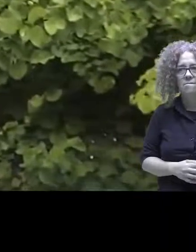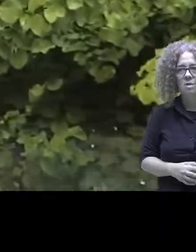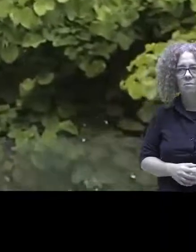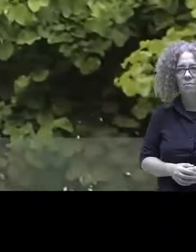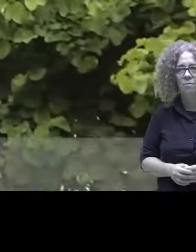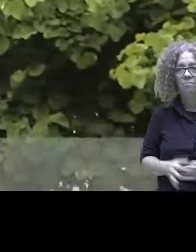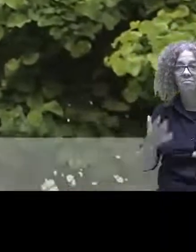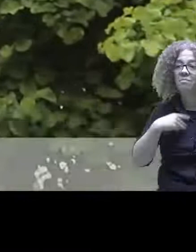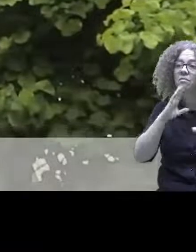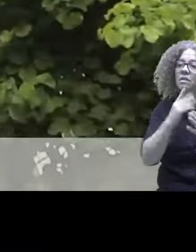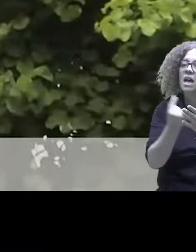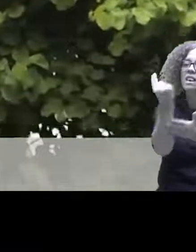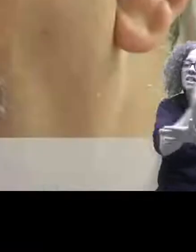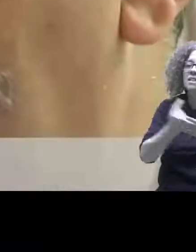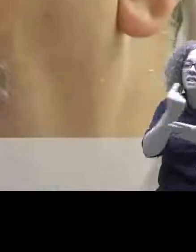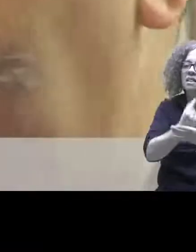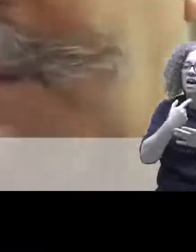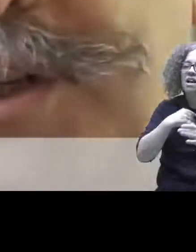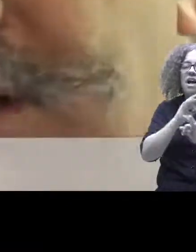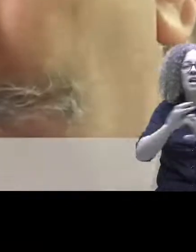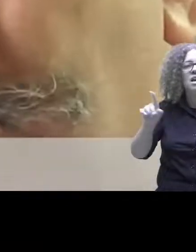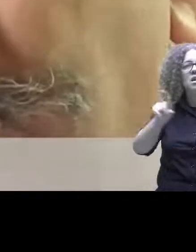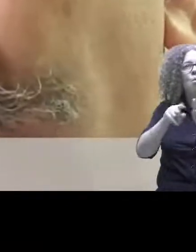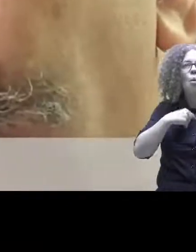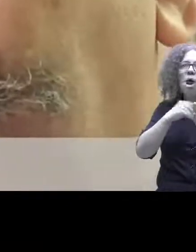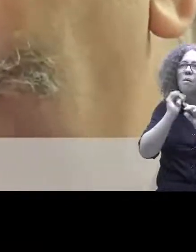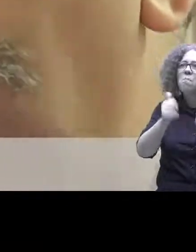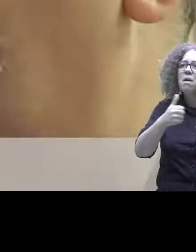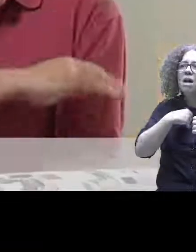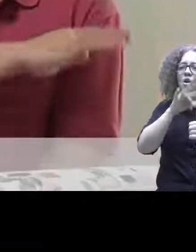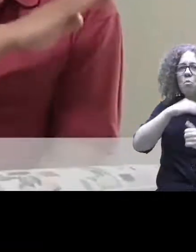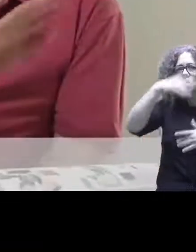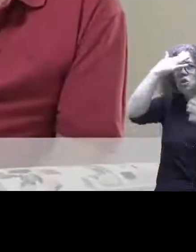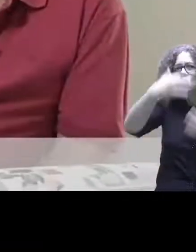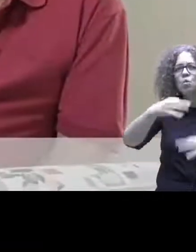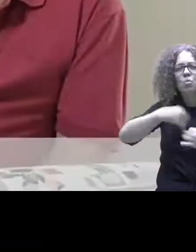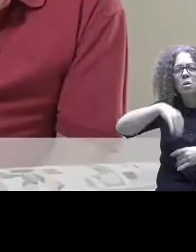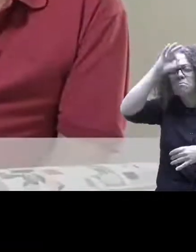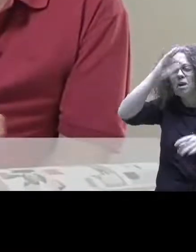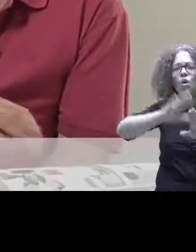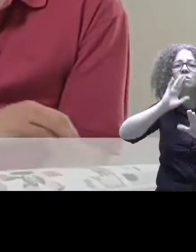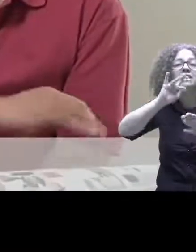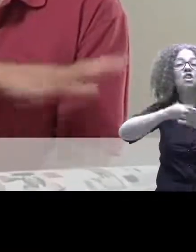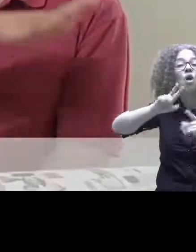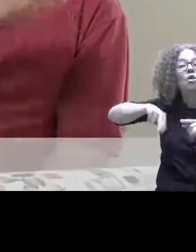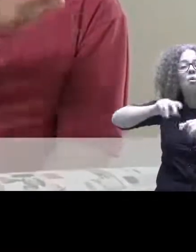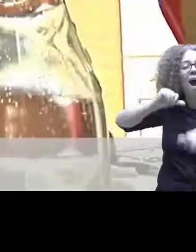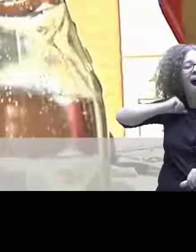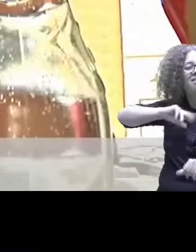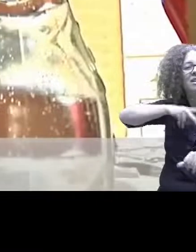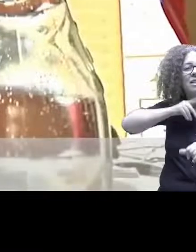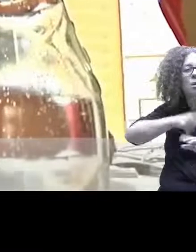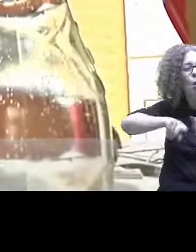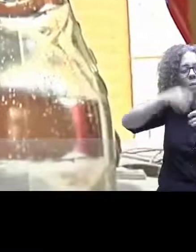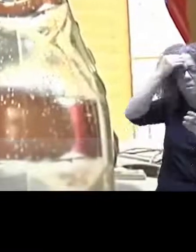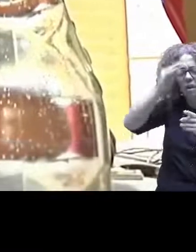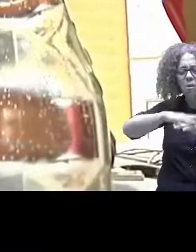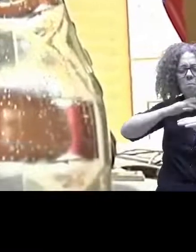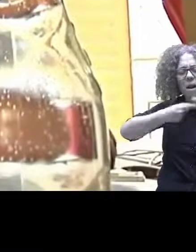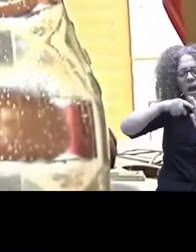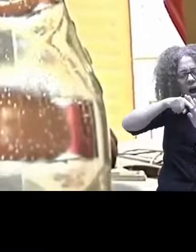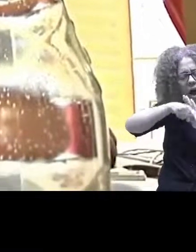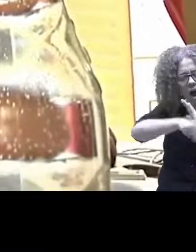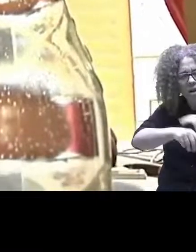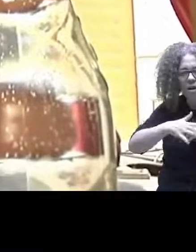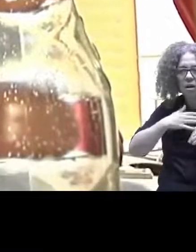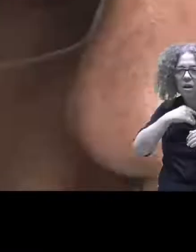El diseñador tiene que mirar las cosas, cada trabajo, como si no supiera nada, como si nadie hubiera pensado sobre ello y llegando a la esencia.